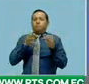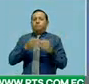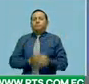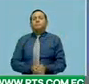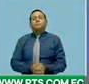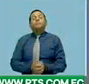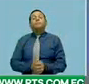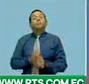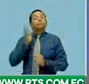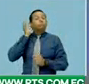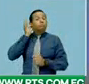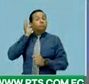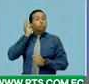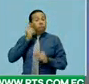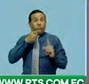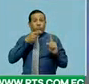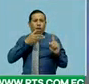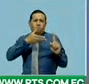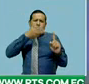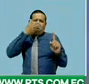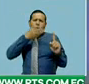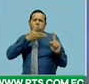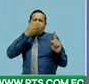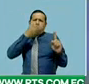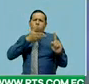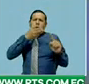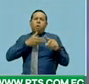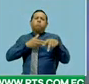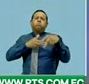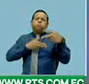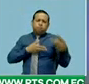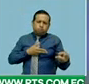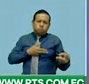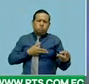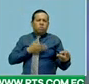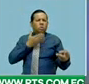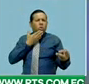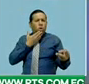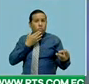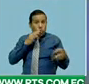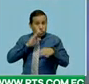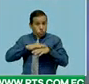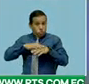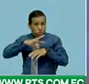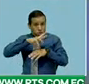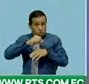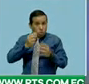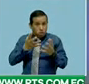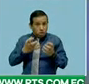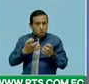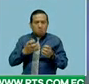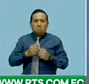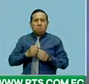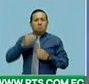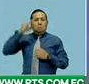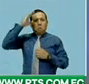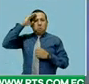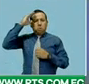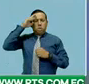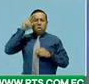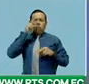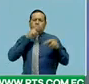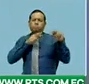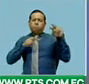Y una mujer fue baleada en el norte de Guayaquil. La Policía Nacional descarta que el robo sea el móvil del crimen y profundizan en las investigaciones